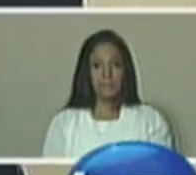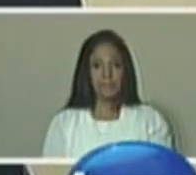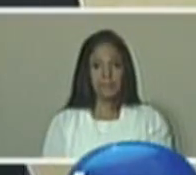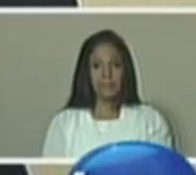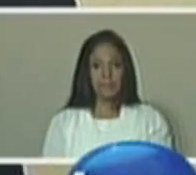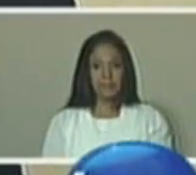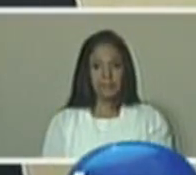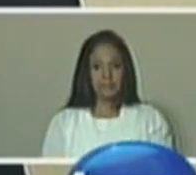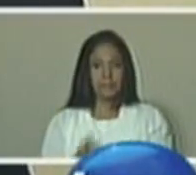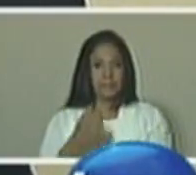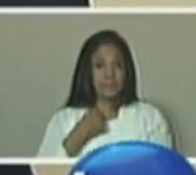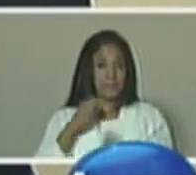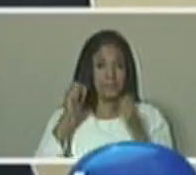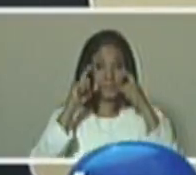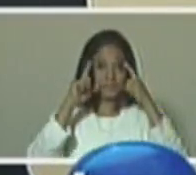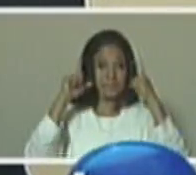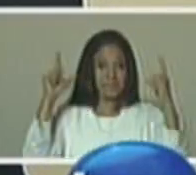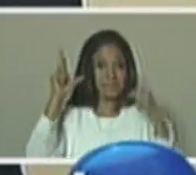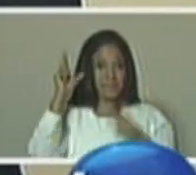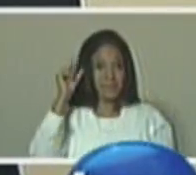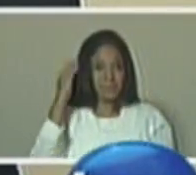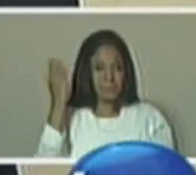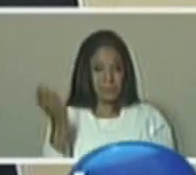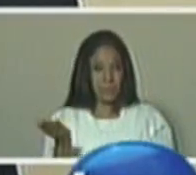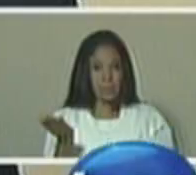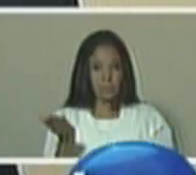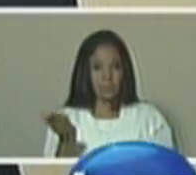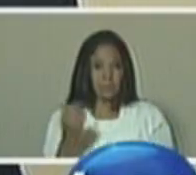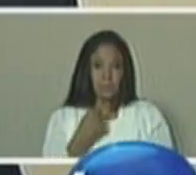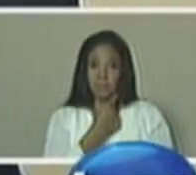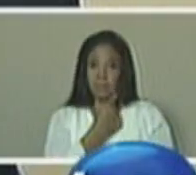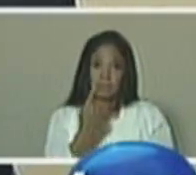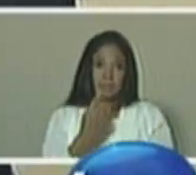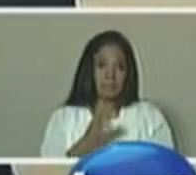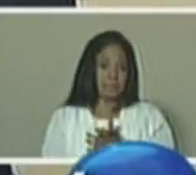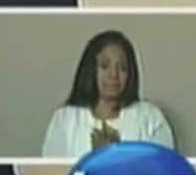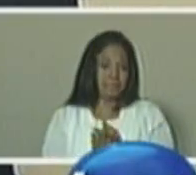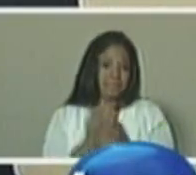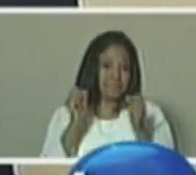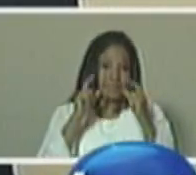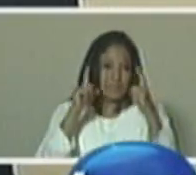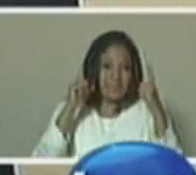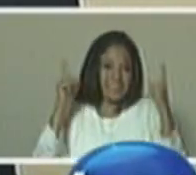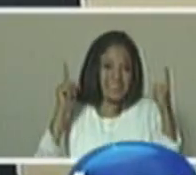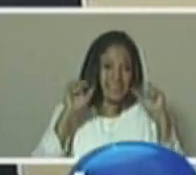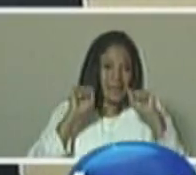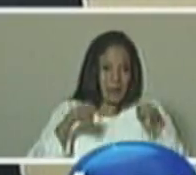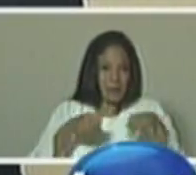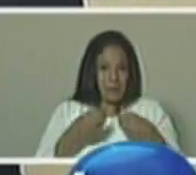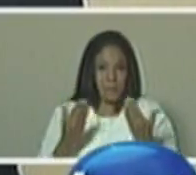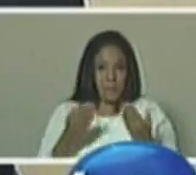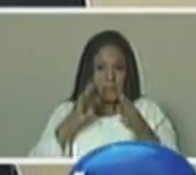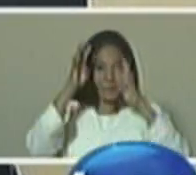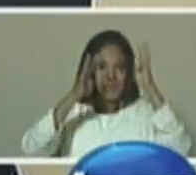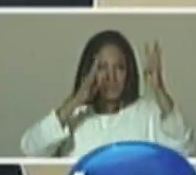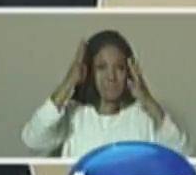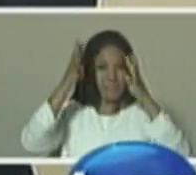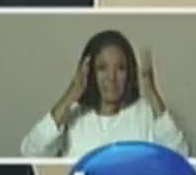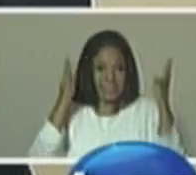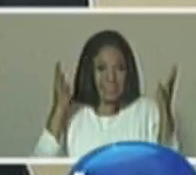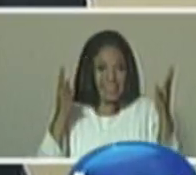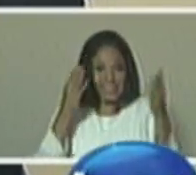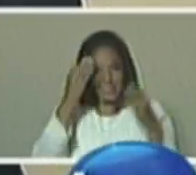Oye, yo me quedo escuchándoles y yo digo, qué increíble el poder someterse a este